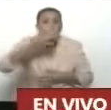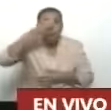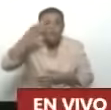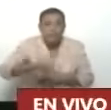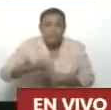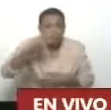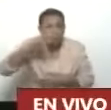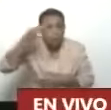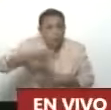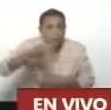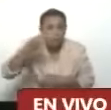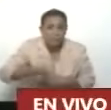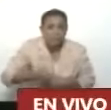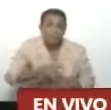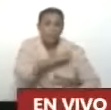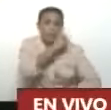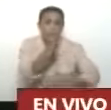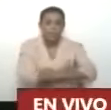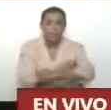que da el poder electoral,